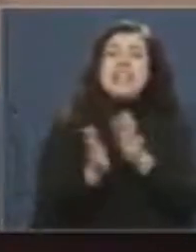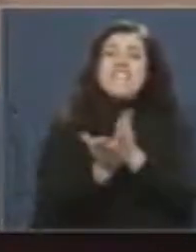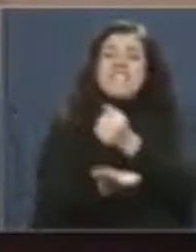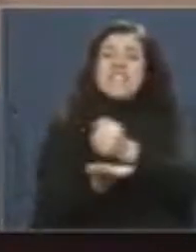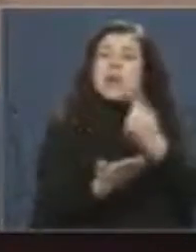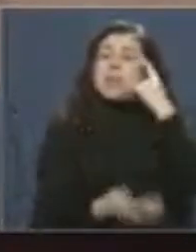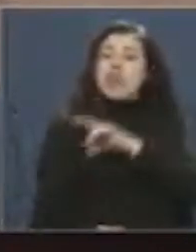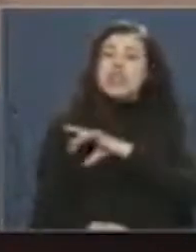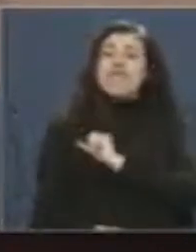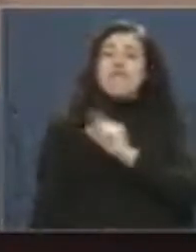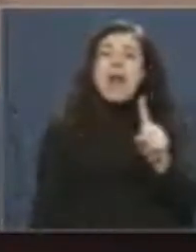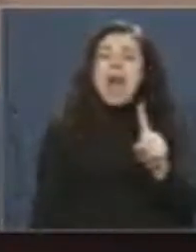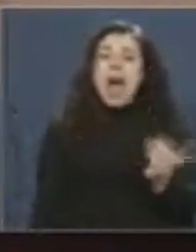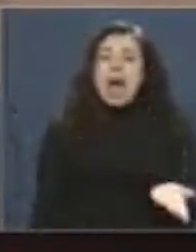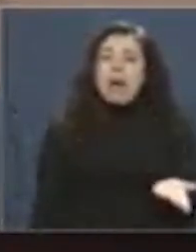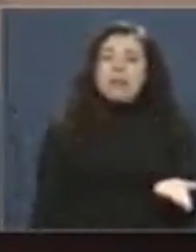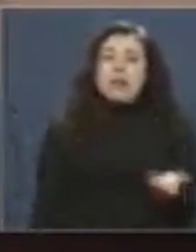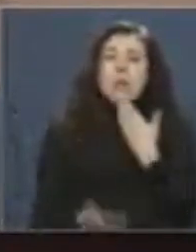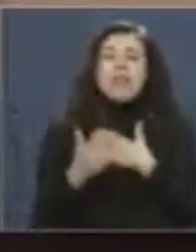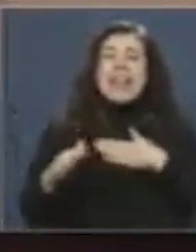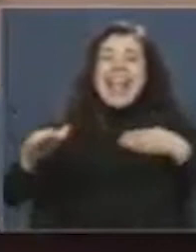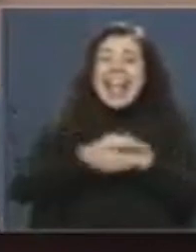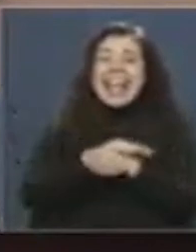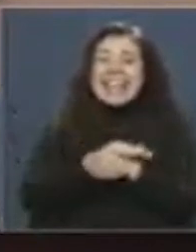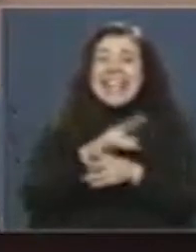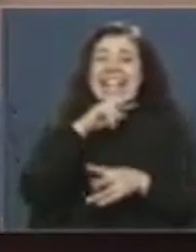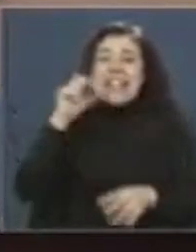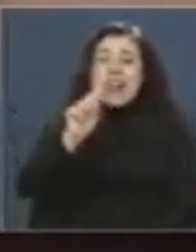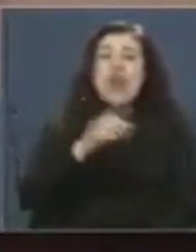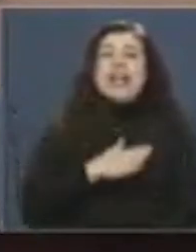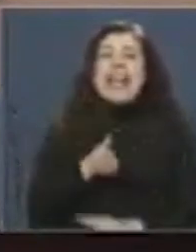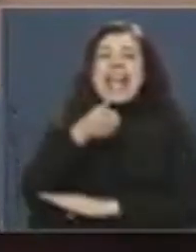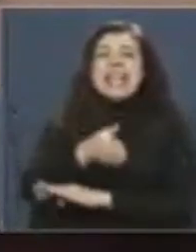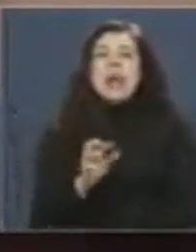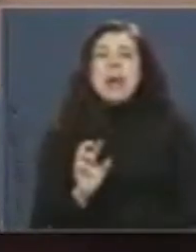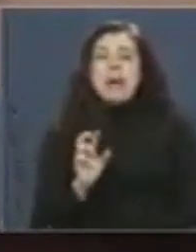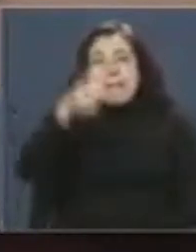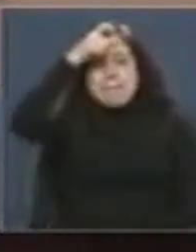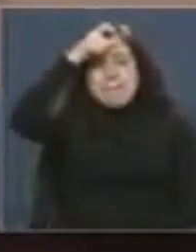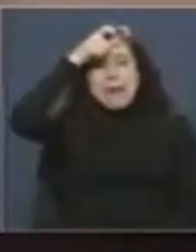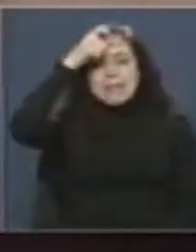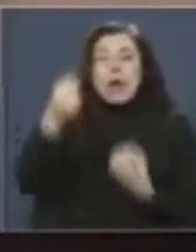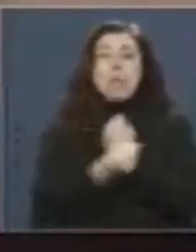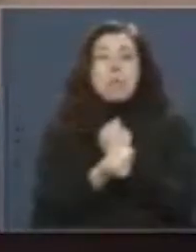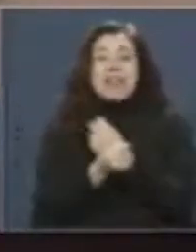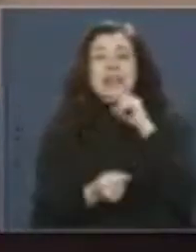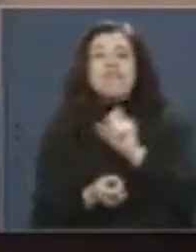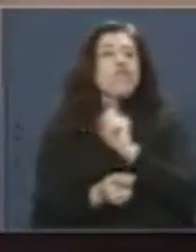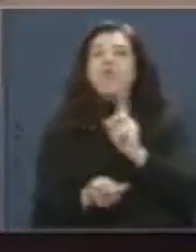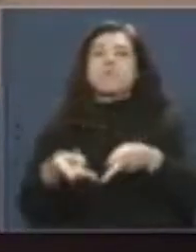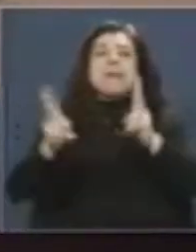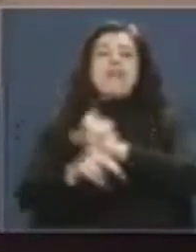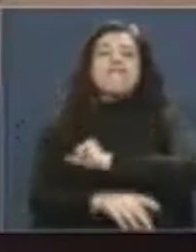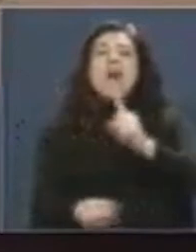somos deportados al intentar ingresar ni siquiera a Israel, sino que a Palestina? Pero la policía israelí nos deporta.